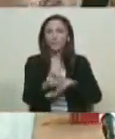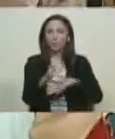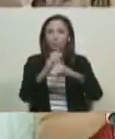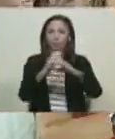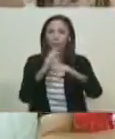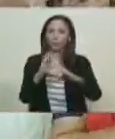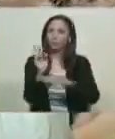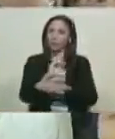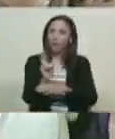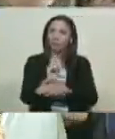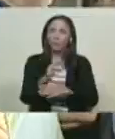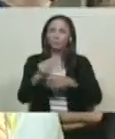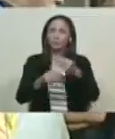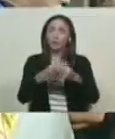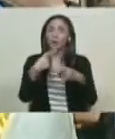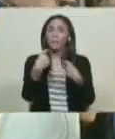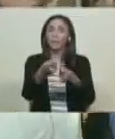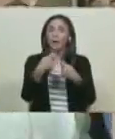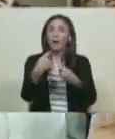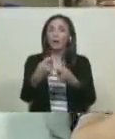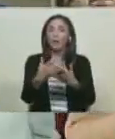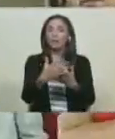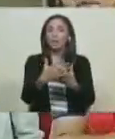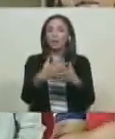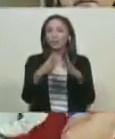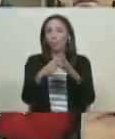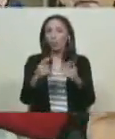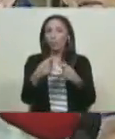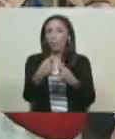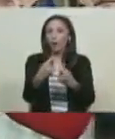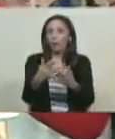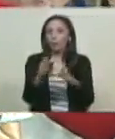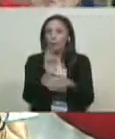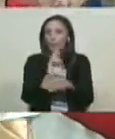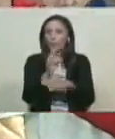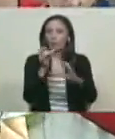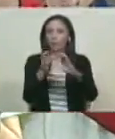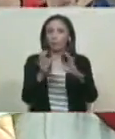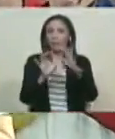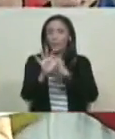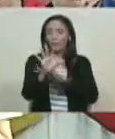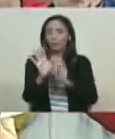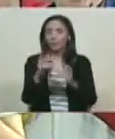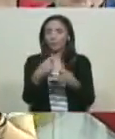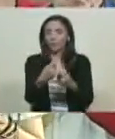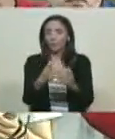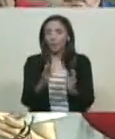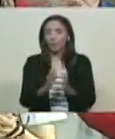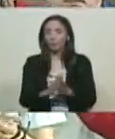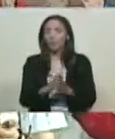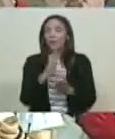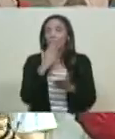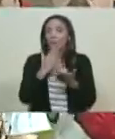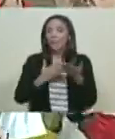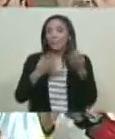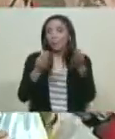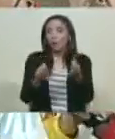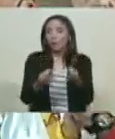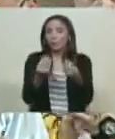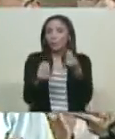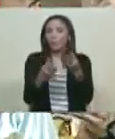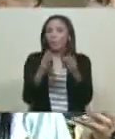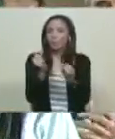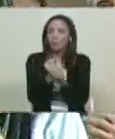se implemente el pago del pasaje del transporte público a través del carnet de la patria, por lo que le solicitó crear mesas